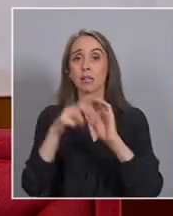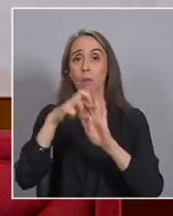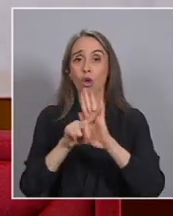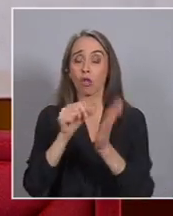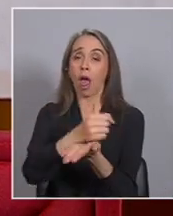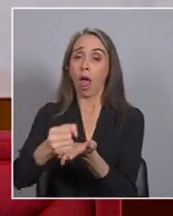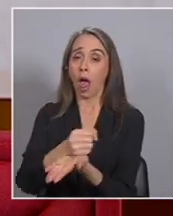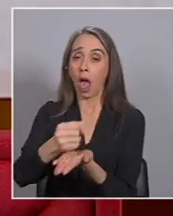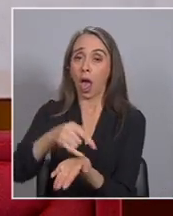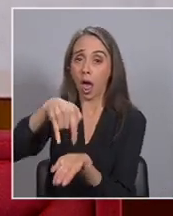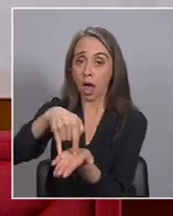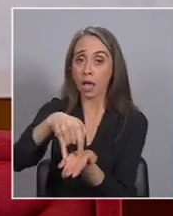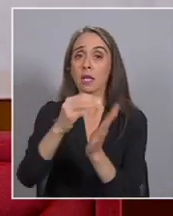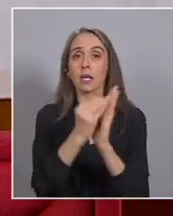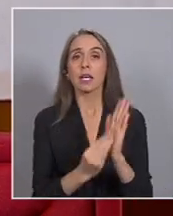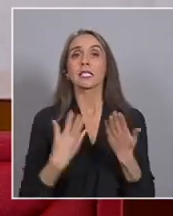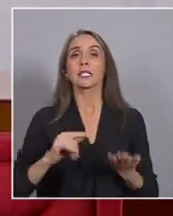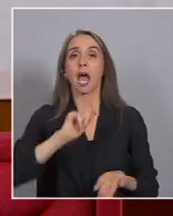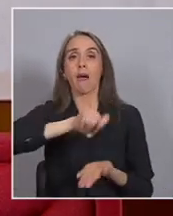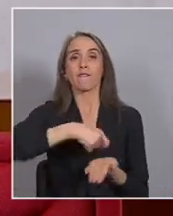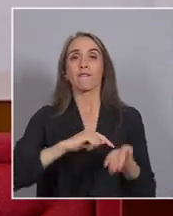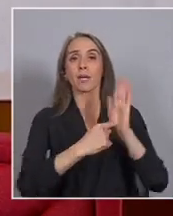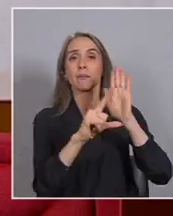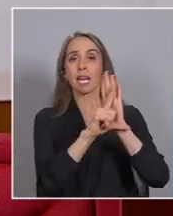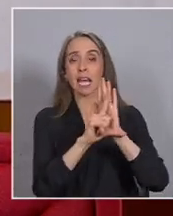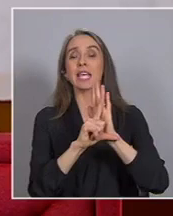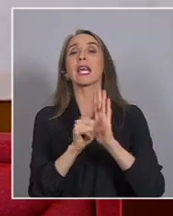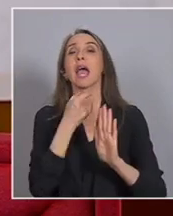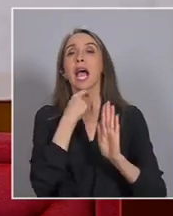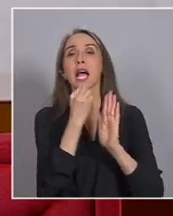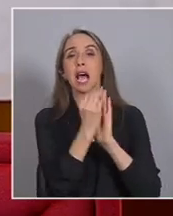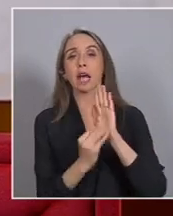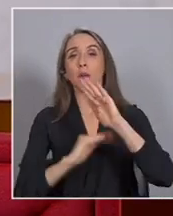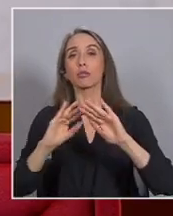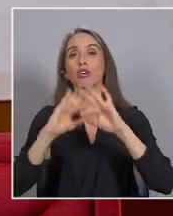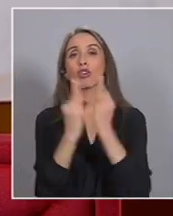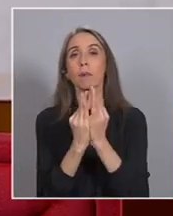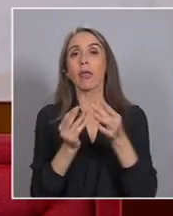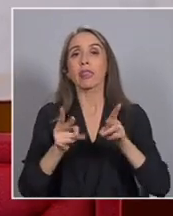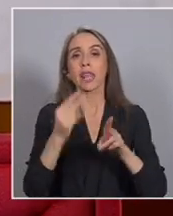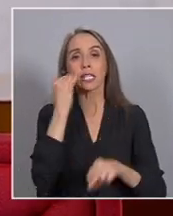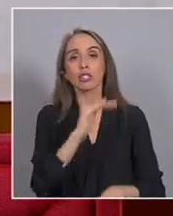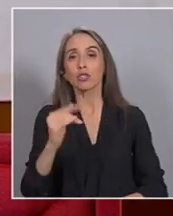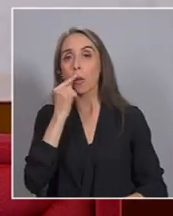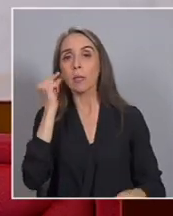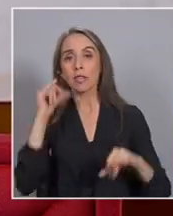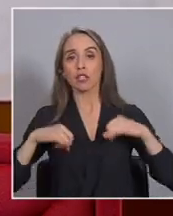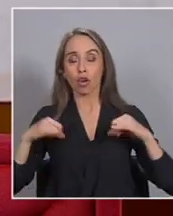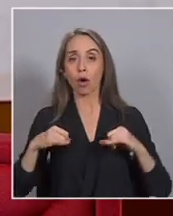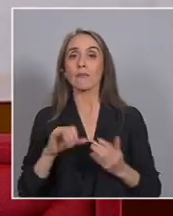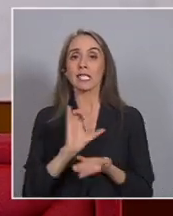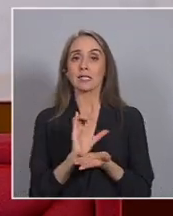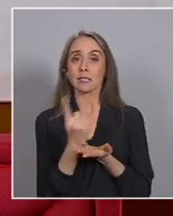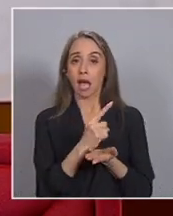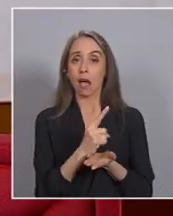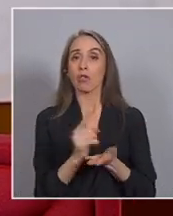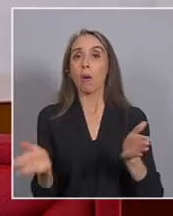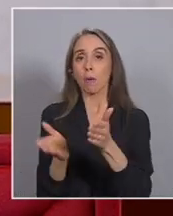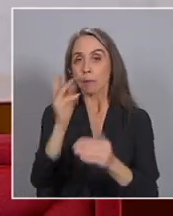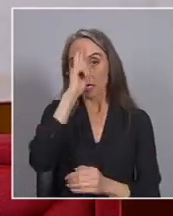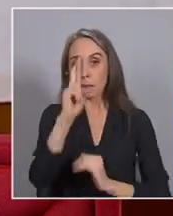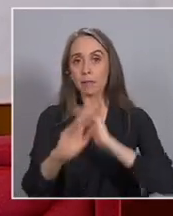fue promulgada la Ley sobre Garantías y Protección Integral de los Derechos de la Niñez y Adolescencia, que mandata al Estado a promover,